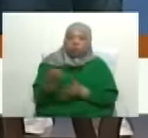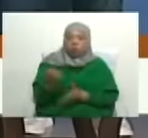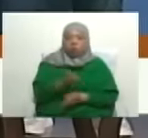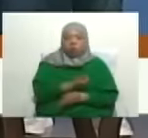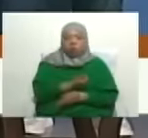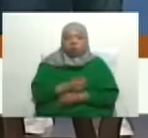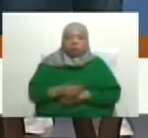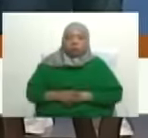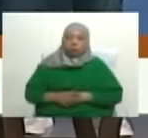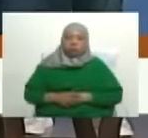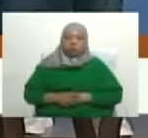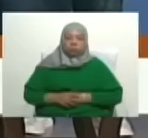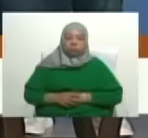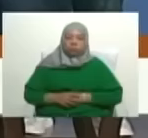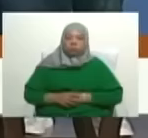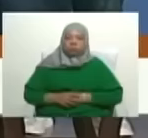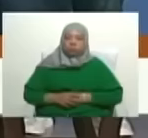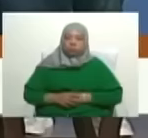viñeta,